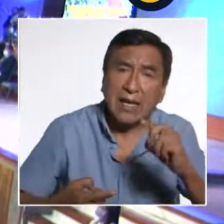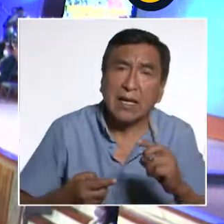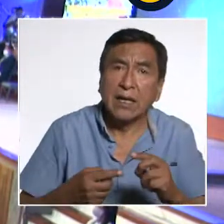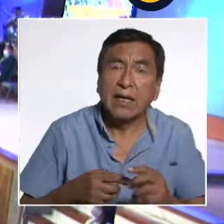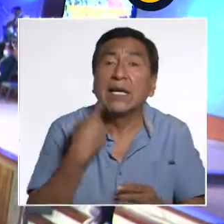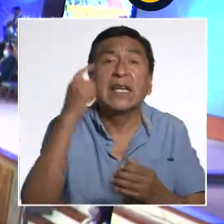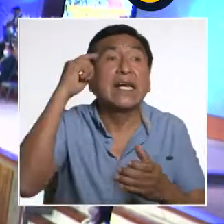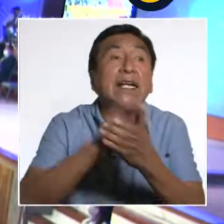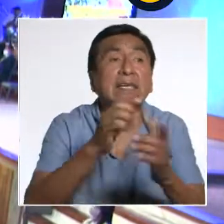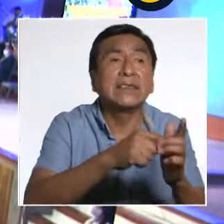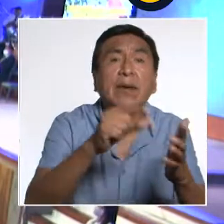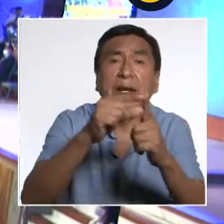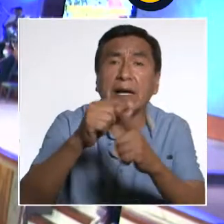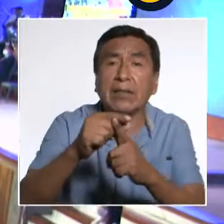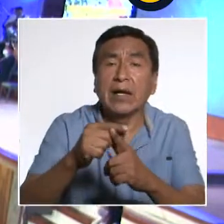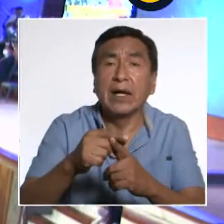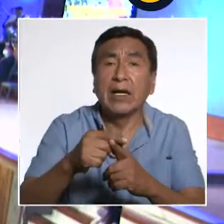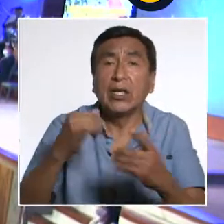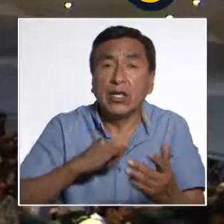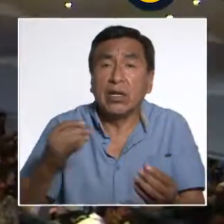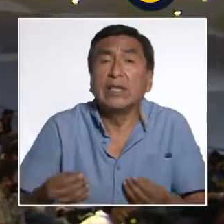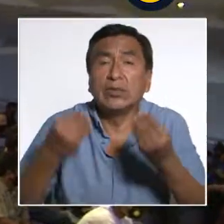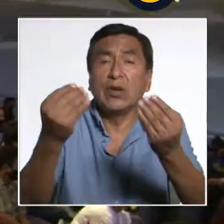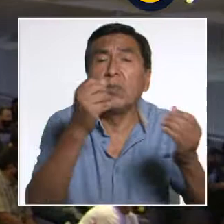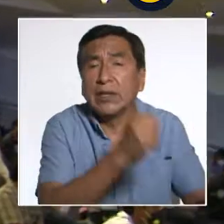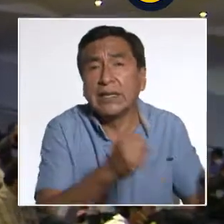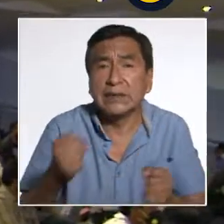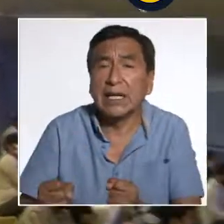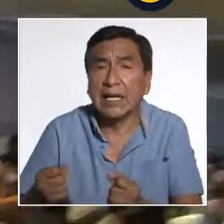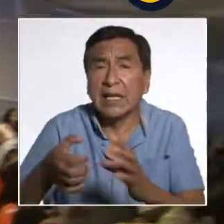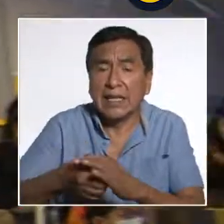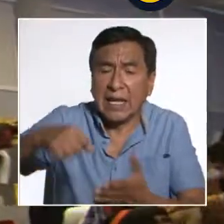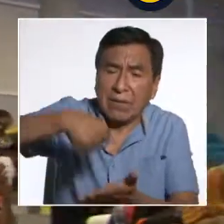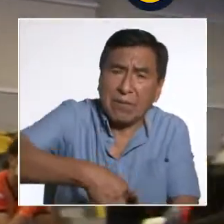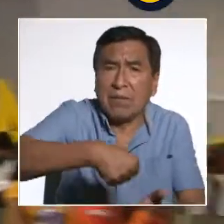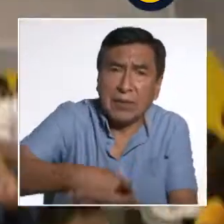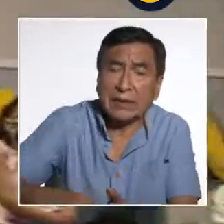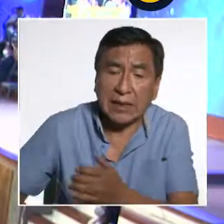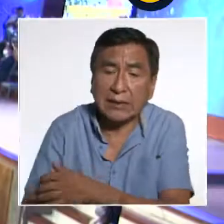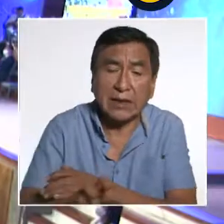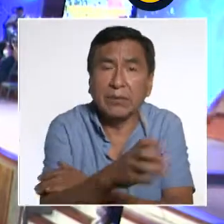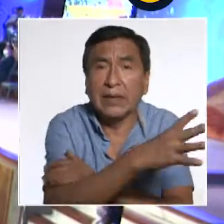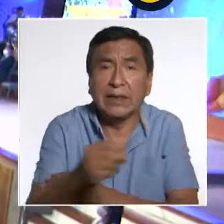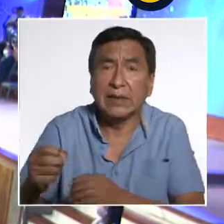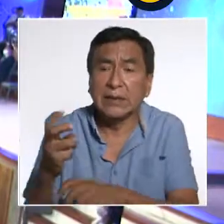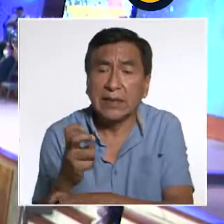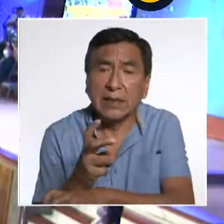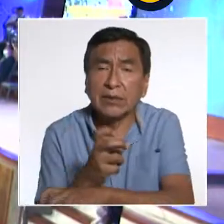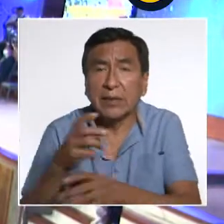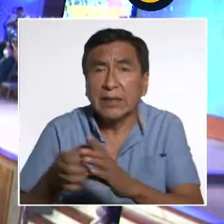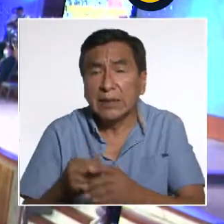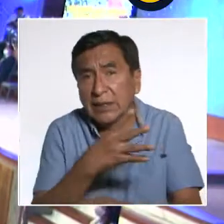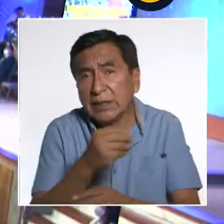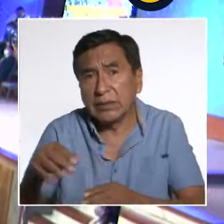palabra? He aquí os doy potestad de hollar serpientes y escorpiones, y sobre toda fuerza del